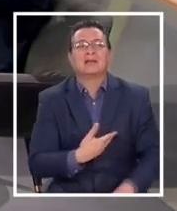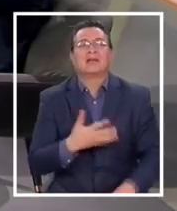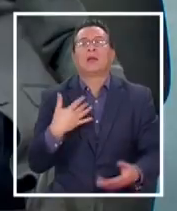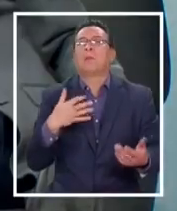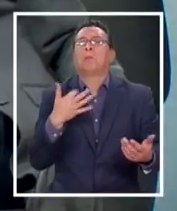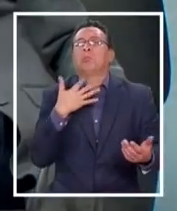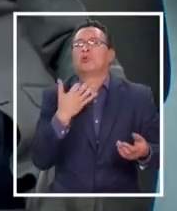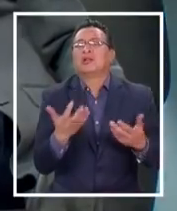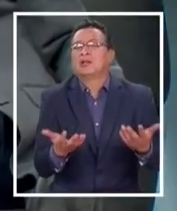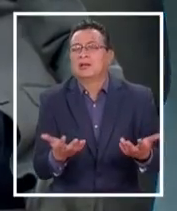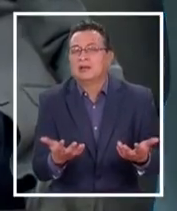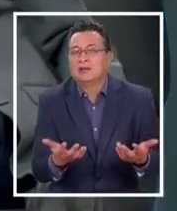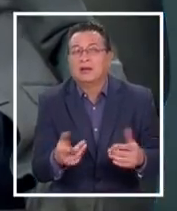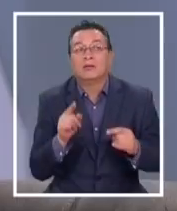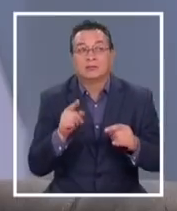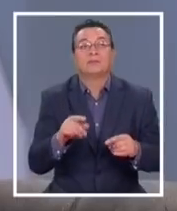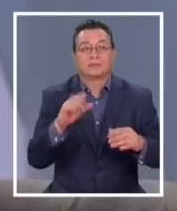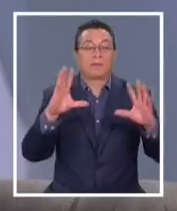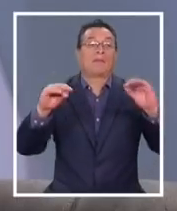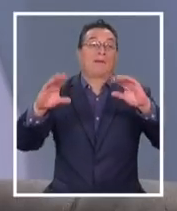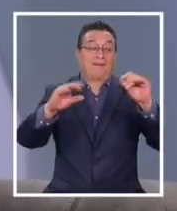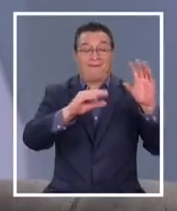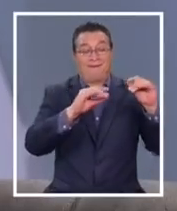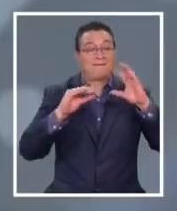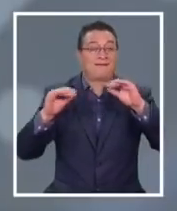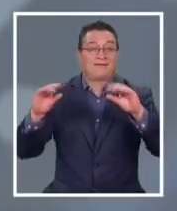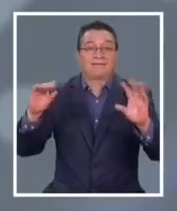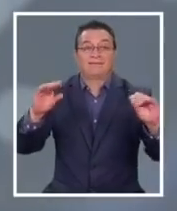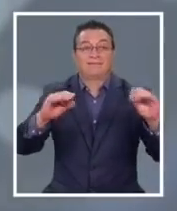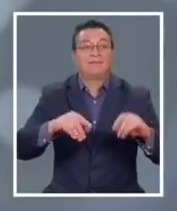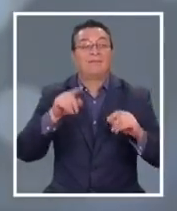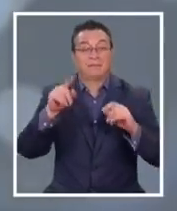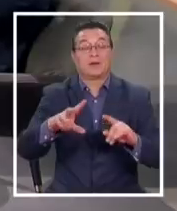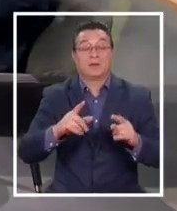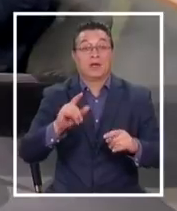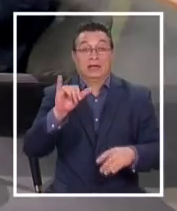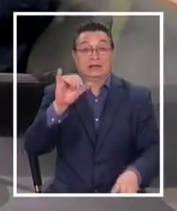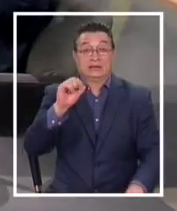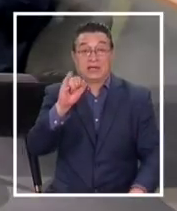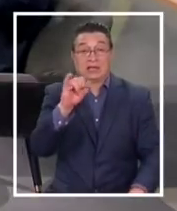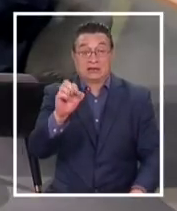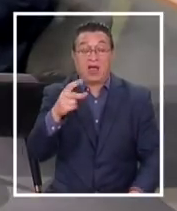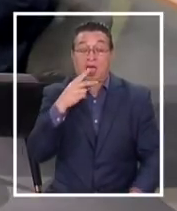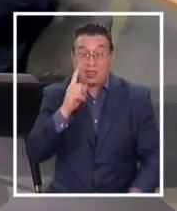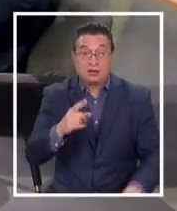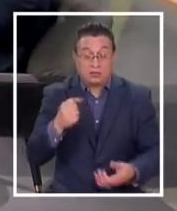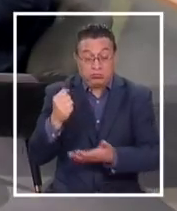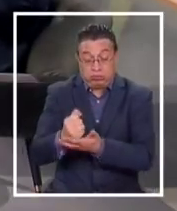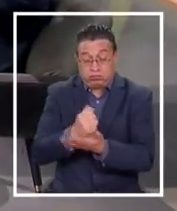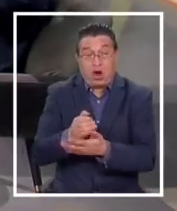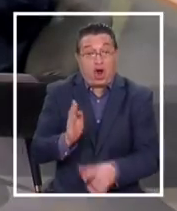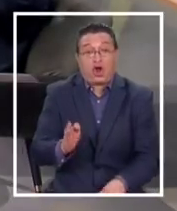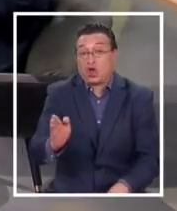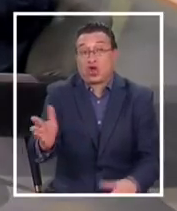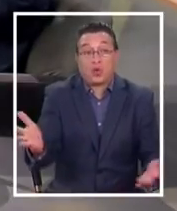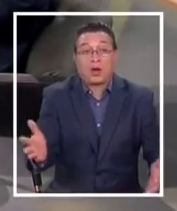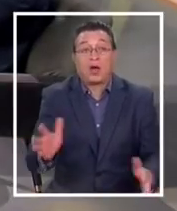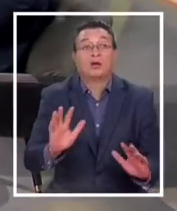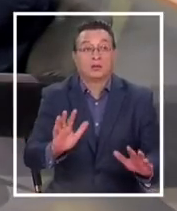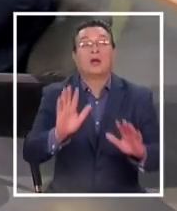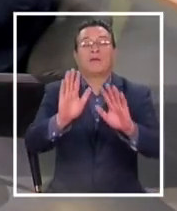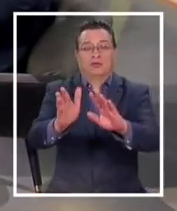tramitando. La propia Yarna ha dicho que el Congreso tiene que seguir tramitando los proyectos. El rol del Congreso no terminar puede quedar suspendido. A ver, creo